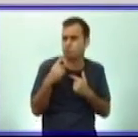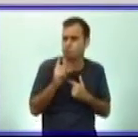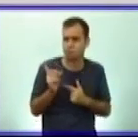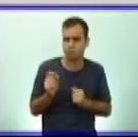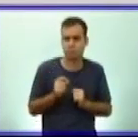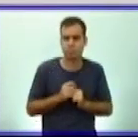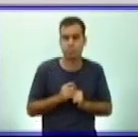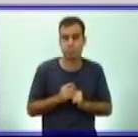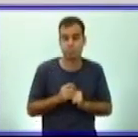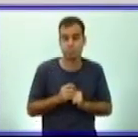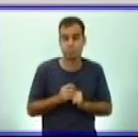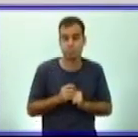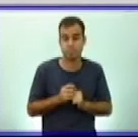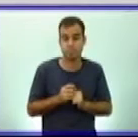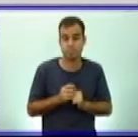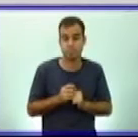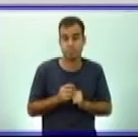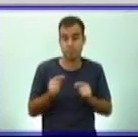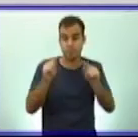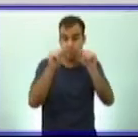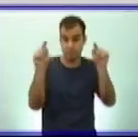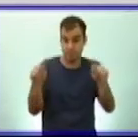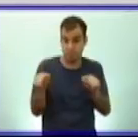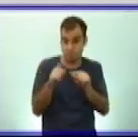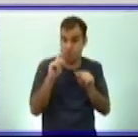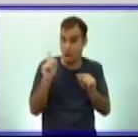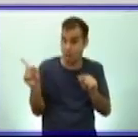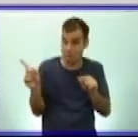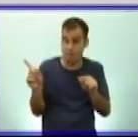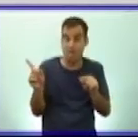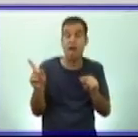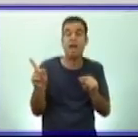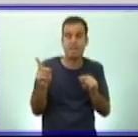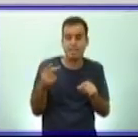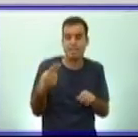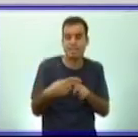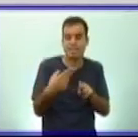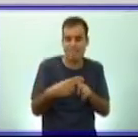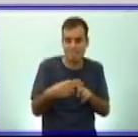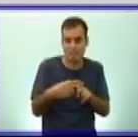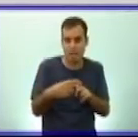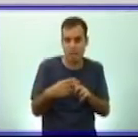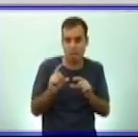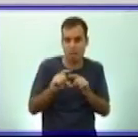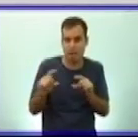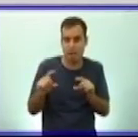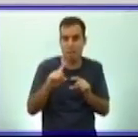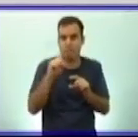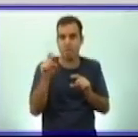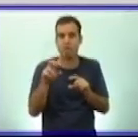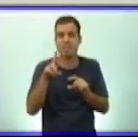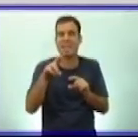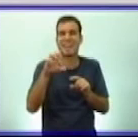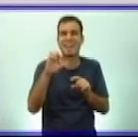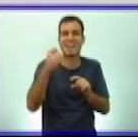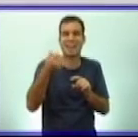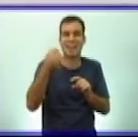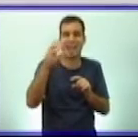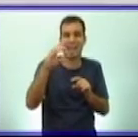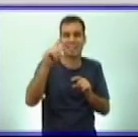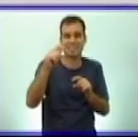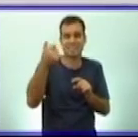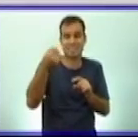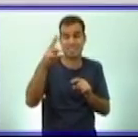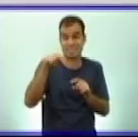oposición presente en el circuito nómbrase reactancia capacitiva. Y es importante, y en su resumen, usted tiene